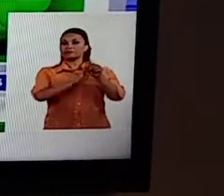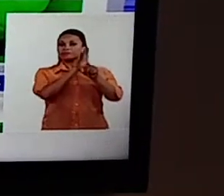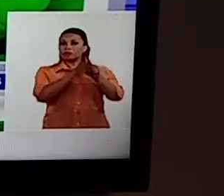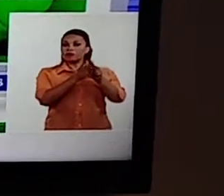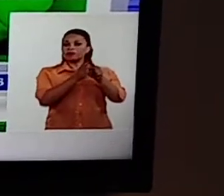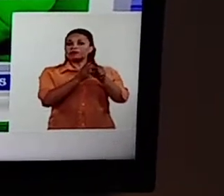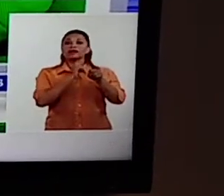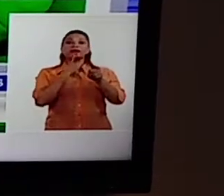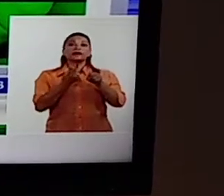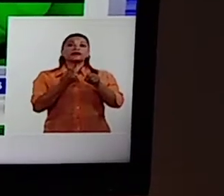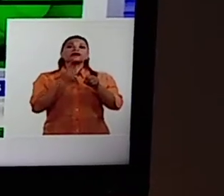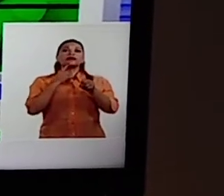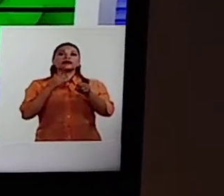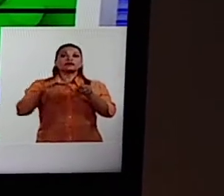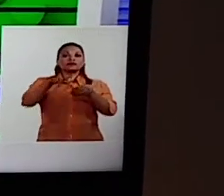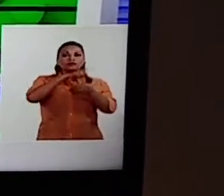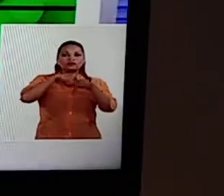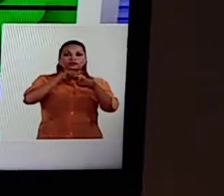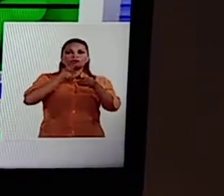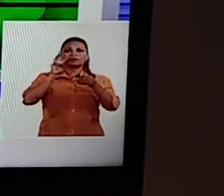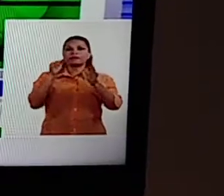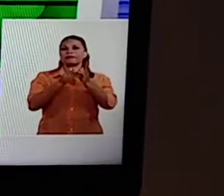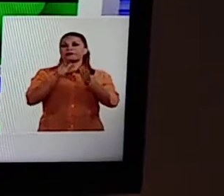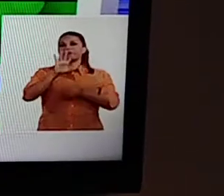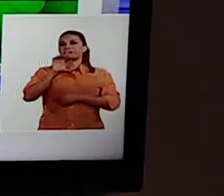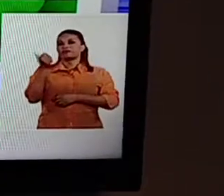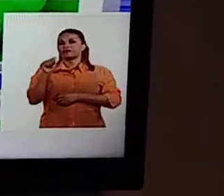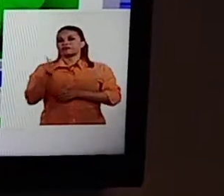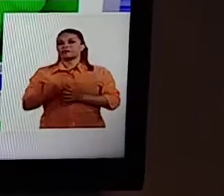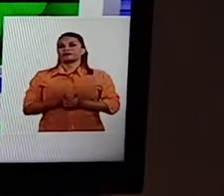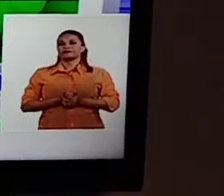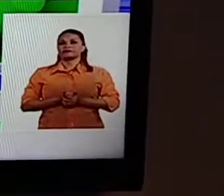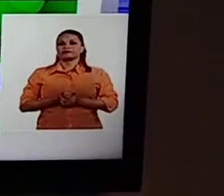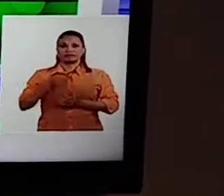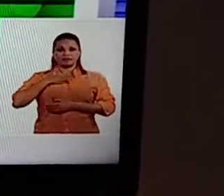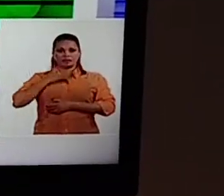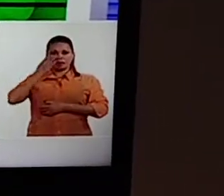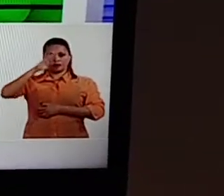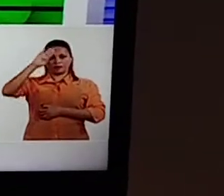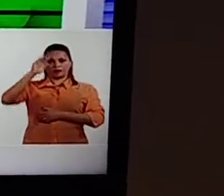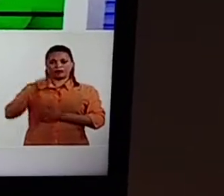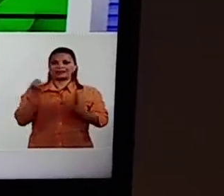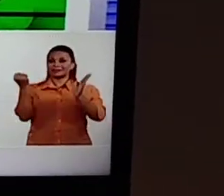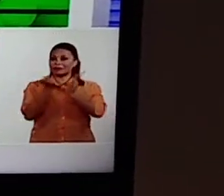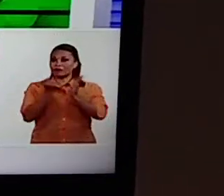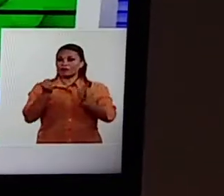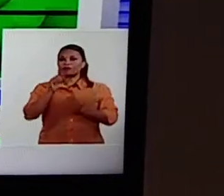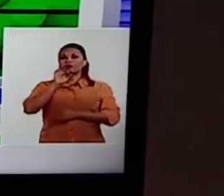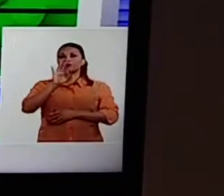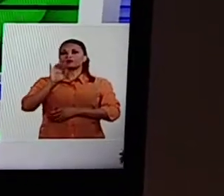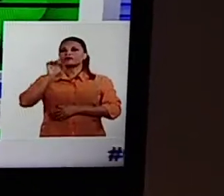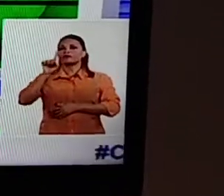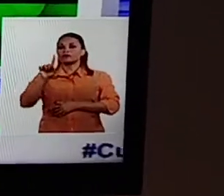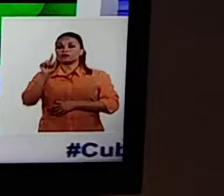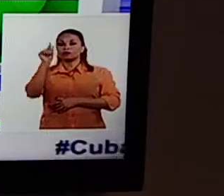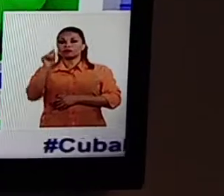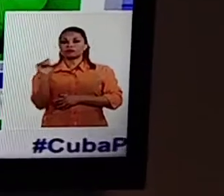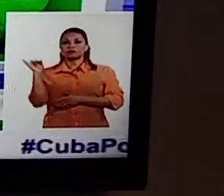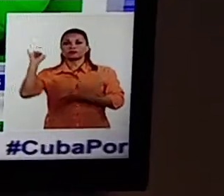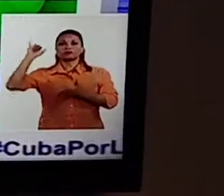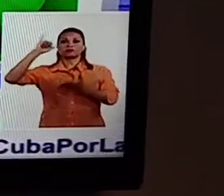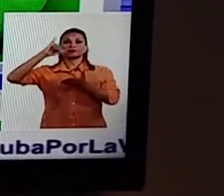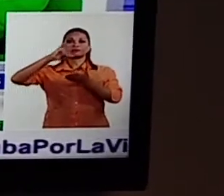nuestro territorio. Y se confirman ayer 81 pacientes que arribaron recientemente a nuestro país